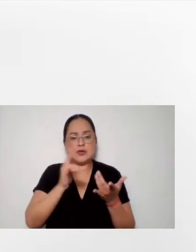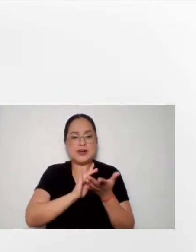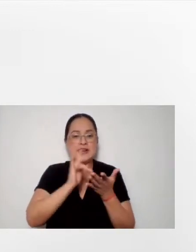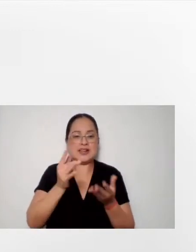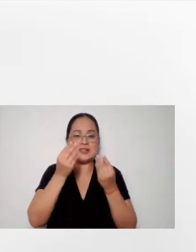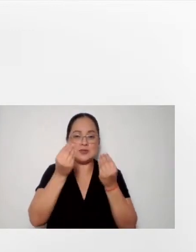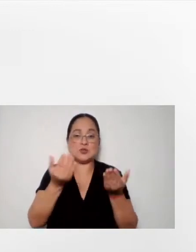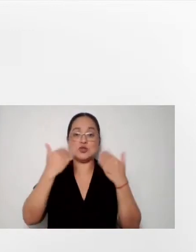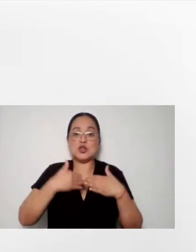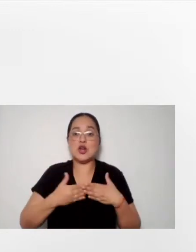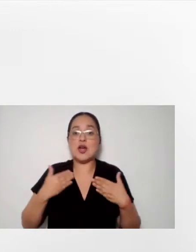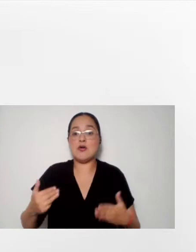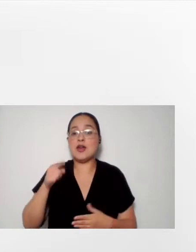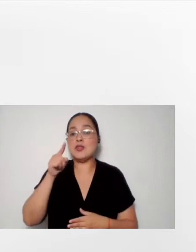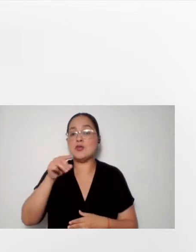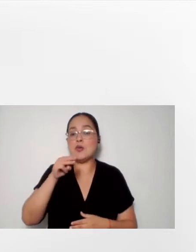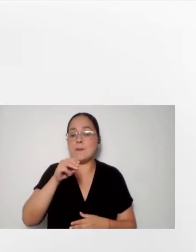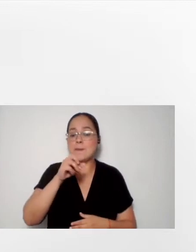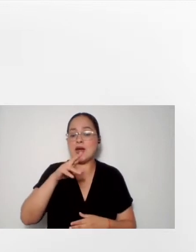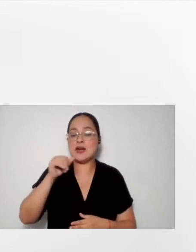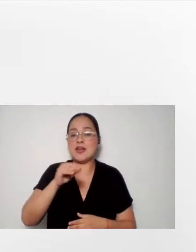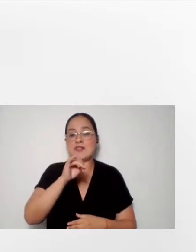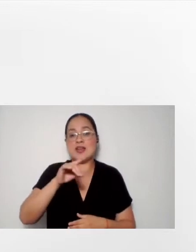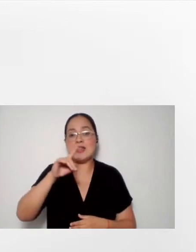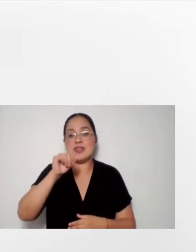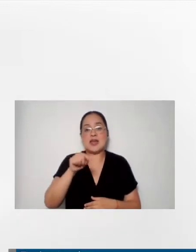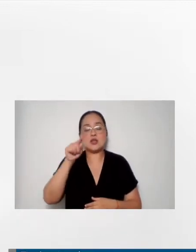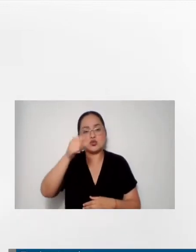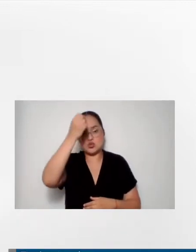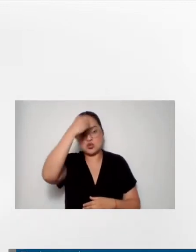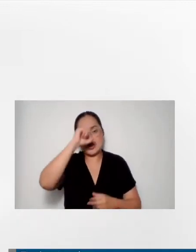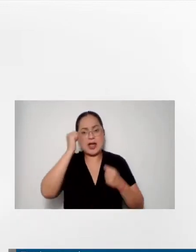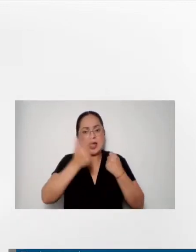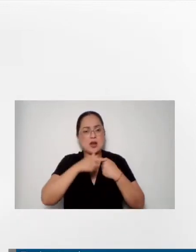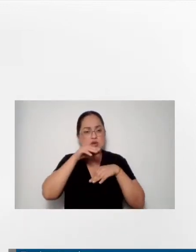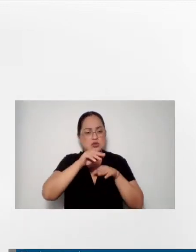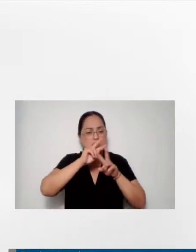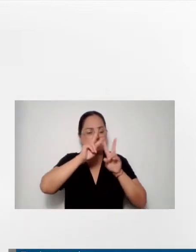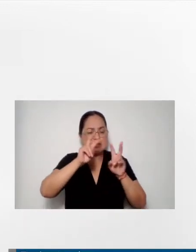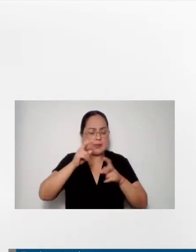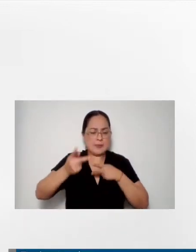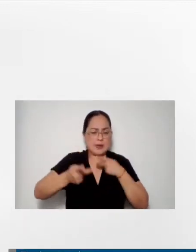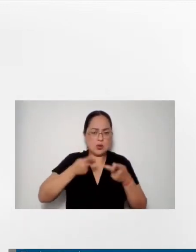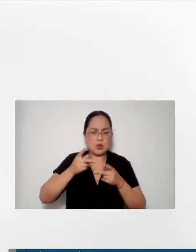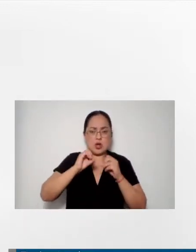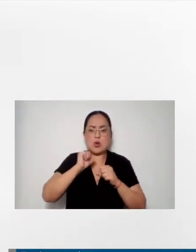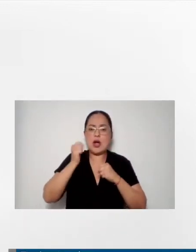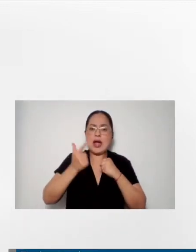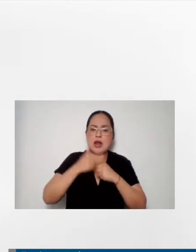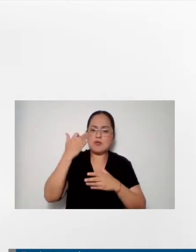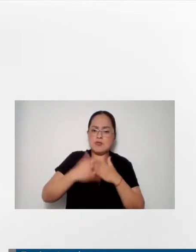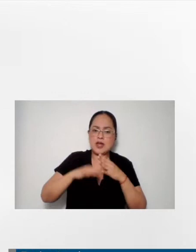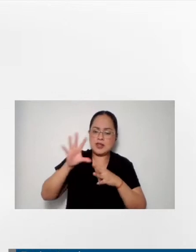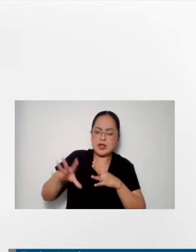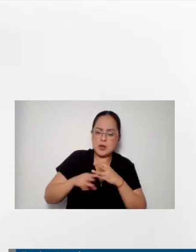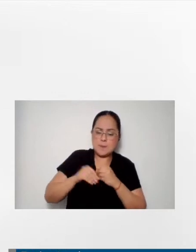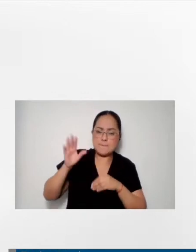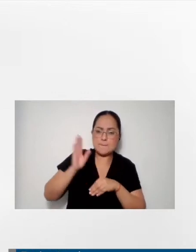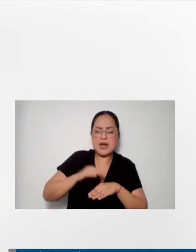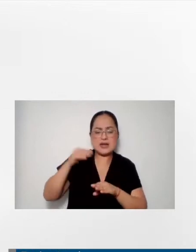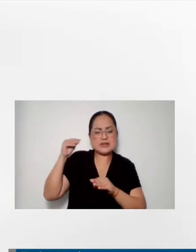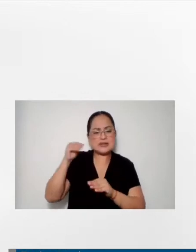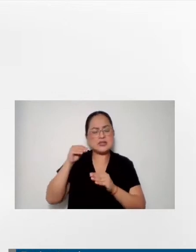Fernanda, ¿tú tienes algún comentario al respecto de estas preguntas y si falta algo que redefinir o discutir sobre el tema